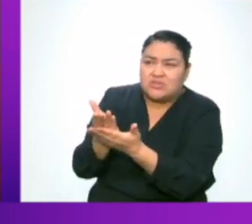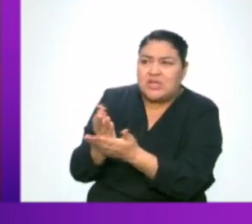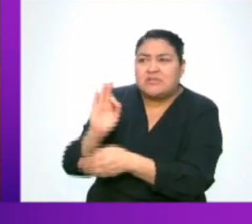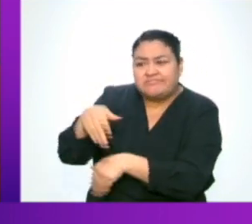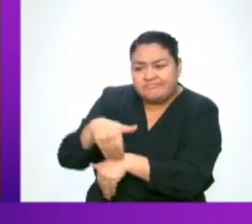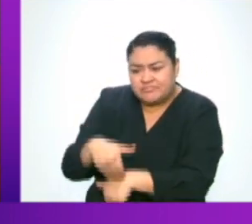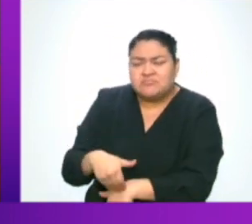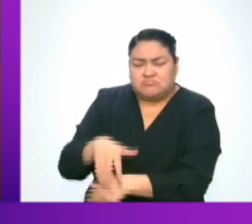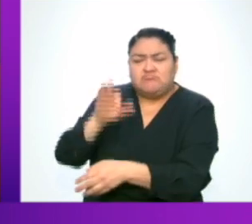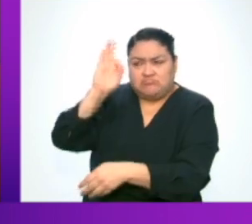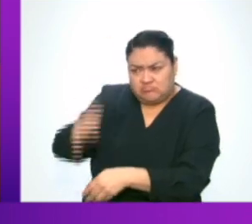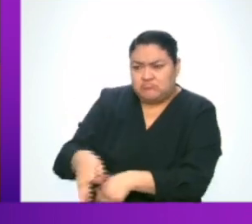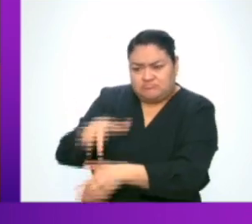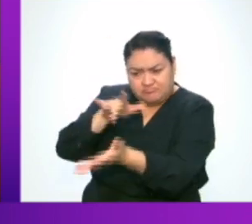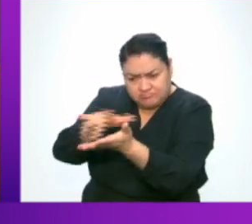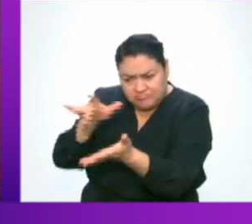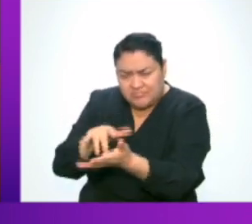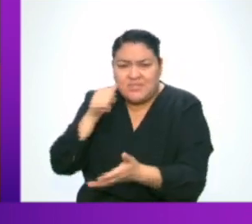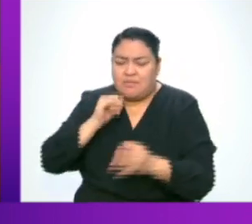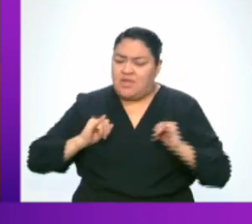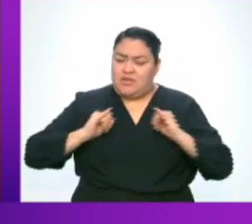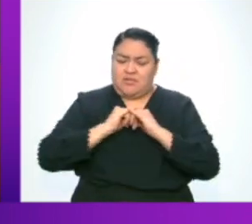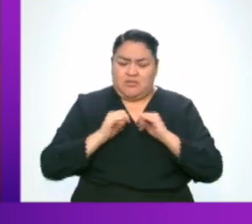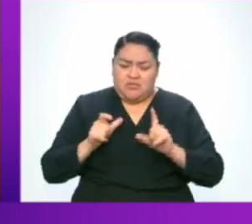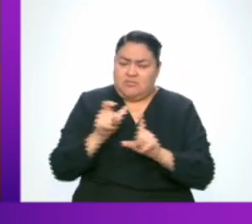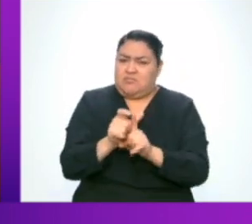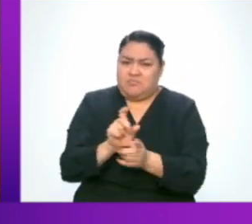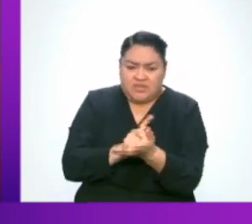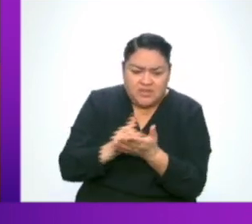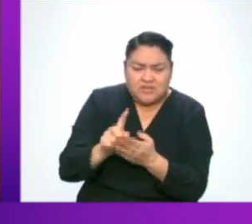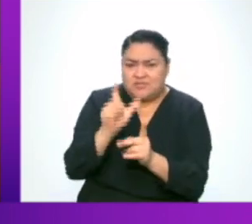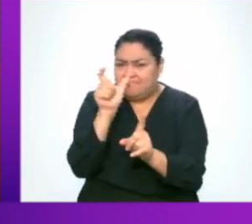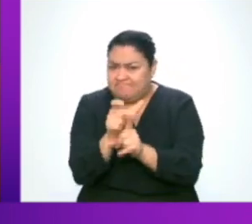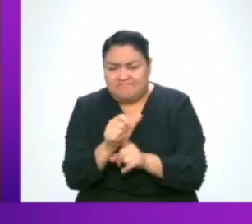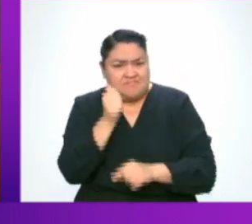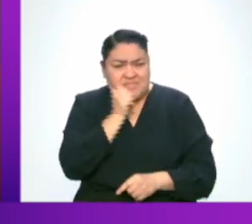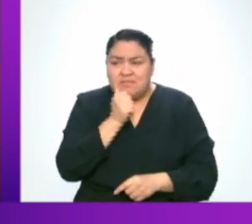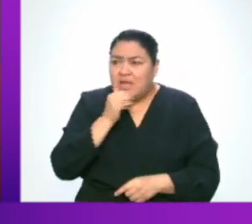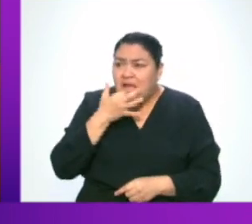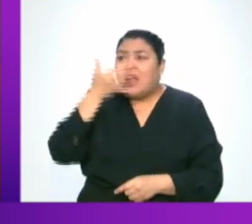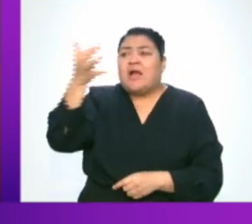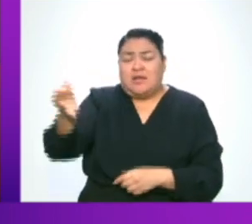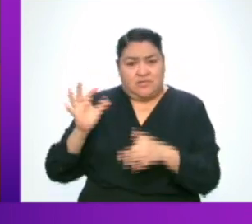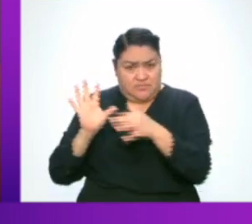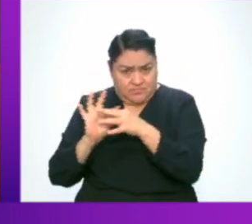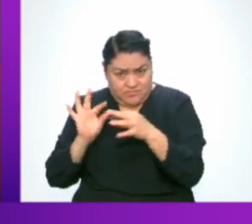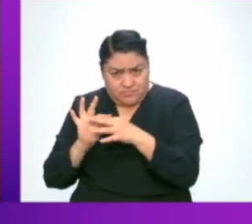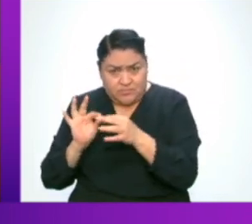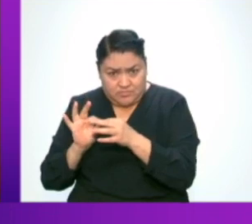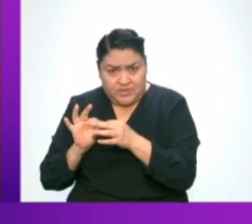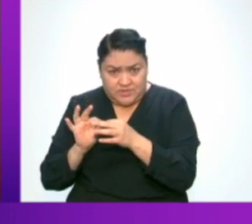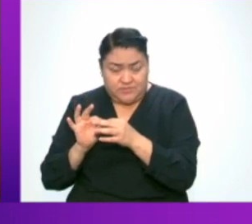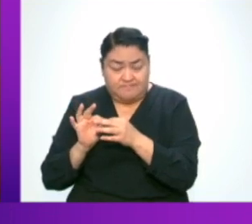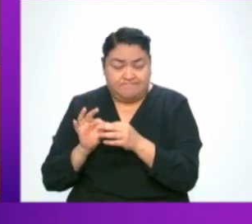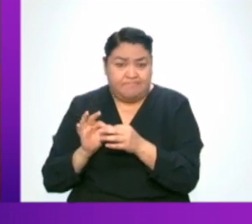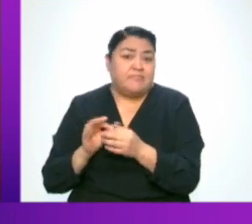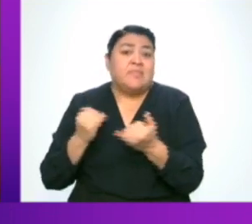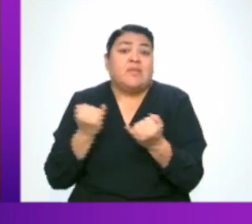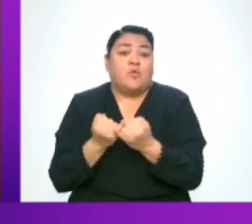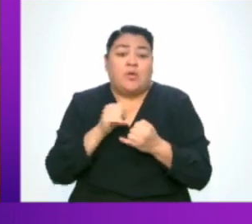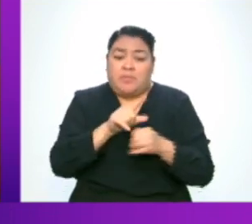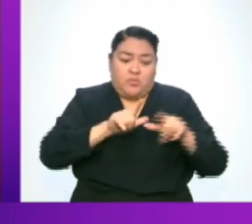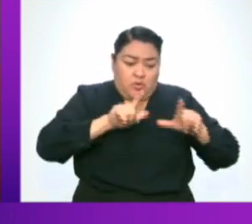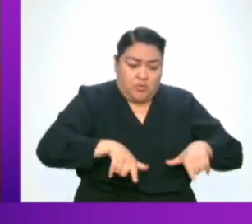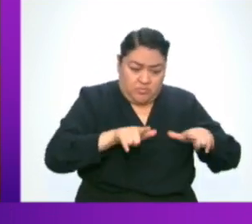transformación nosotros fuimos a defender al instituto Y estos derechos así se lo expresé y referente a a la